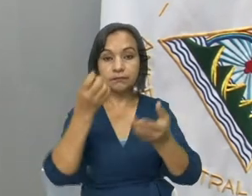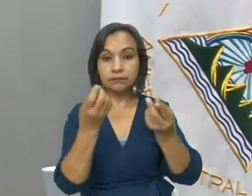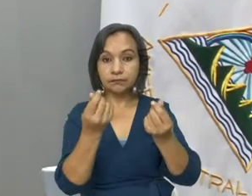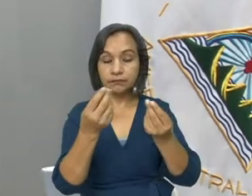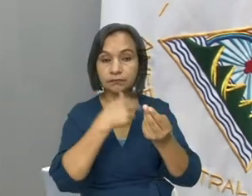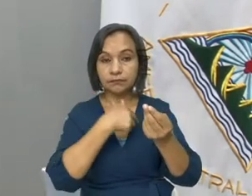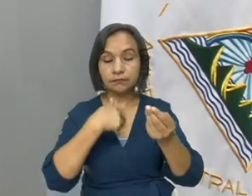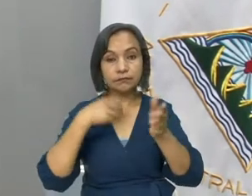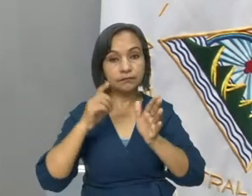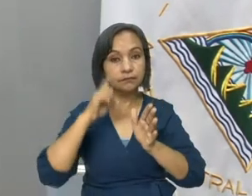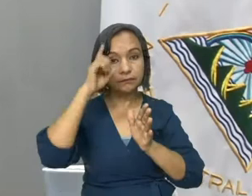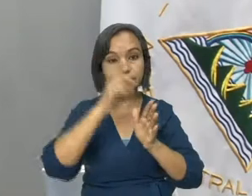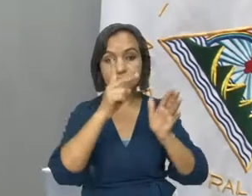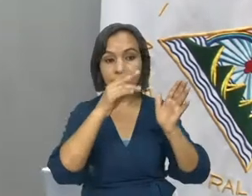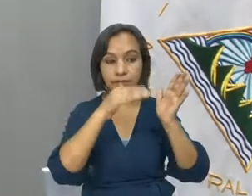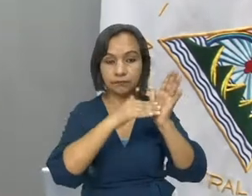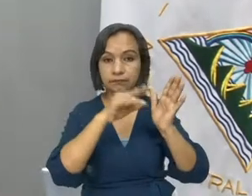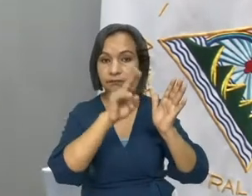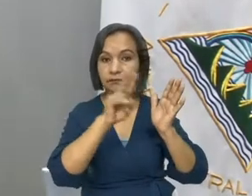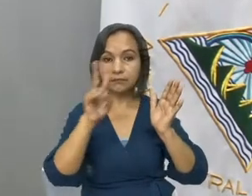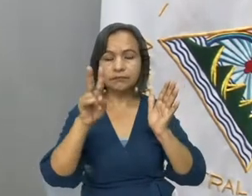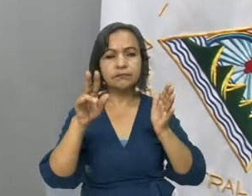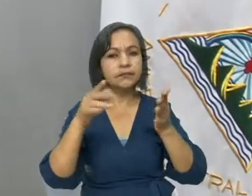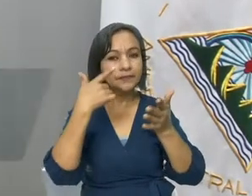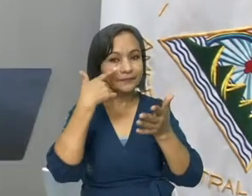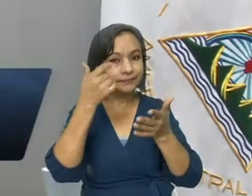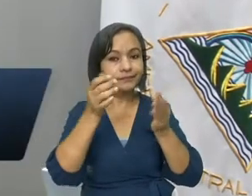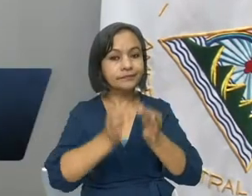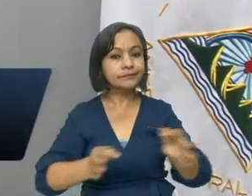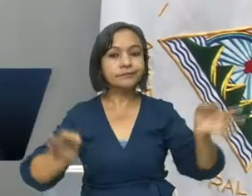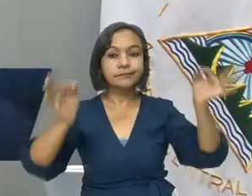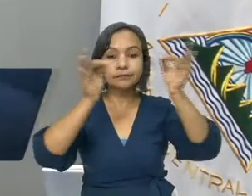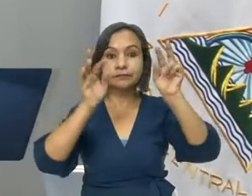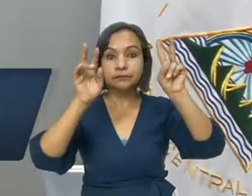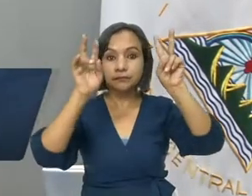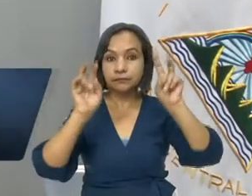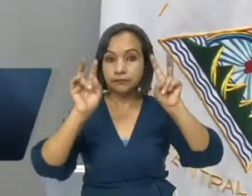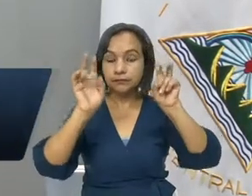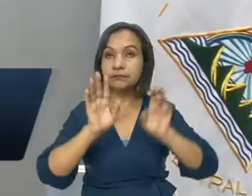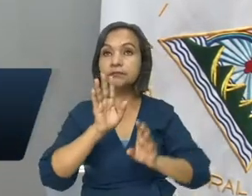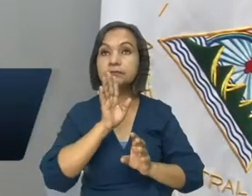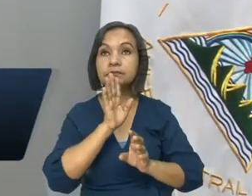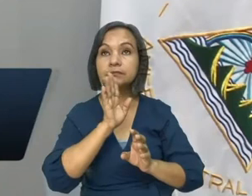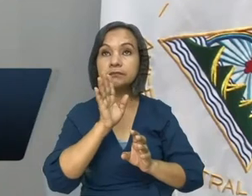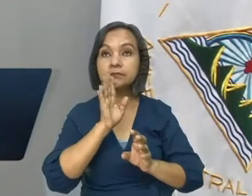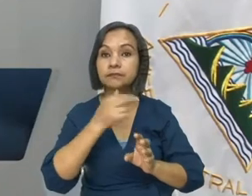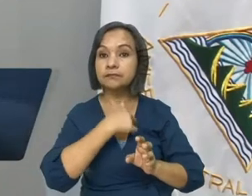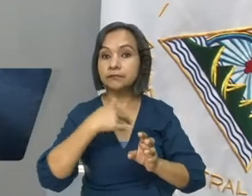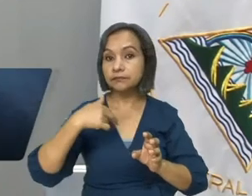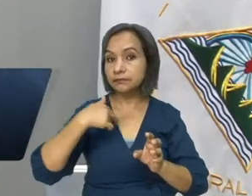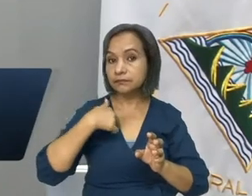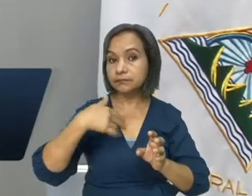a desarrollarse en el 2022. Para conocer a detalle sobre este importante tema y también para conversar sobre lo que han